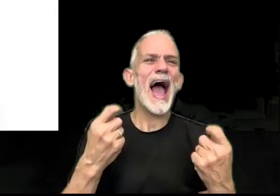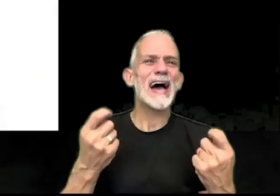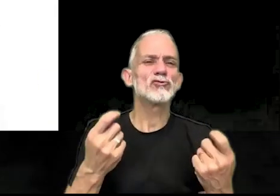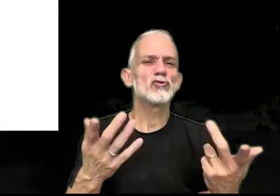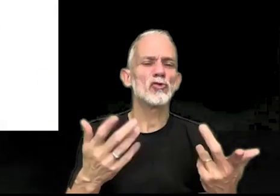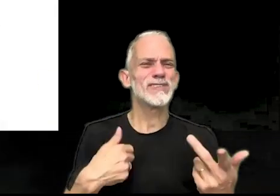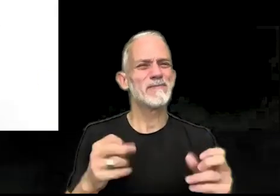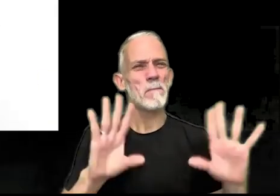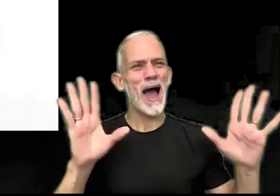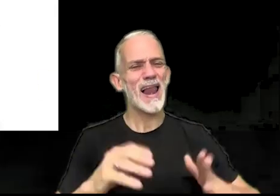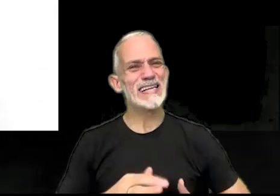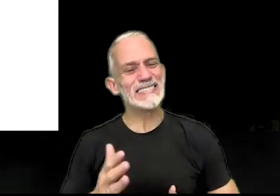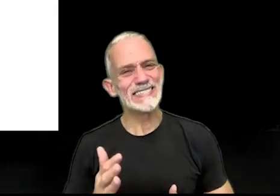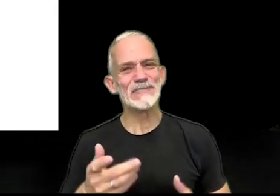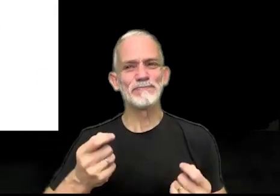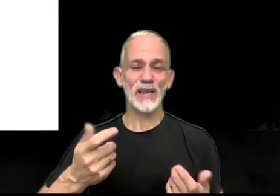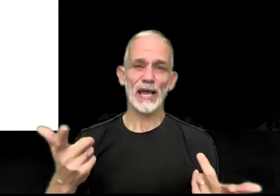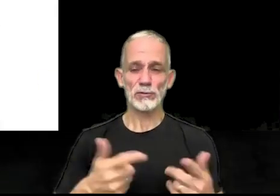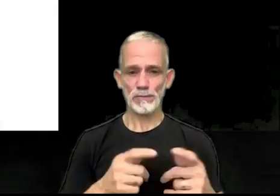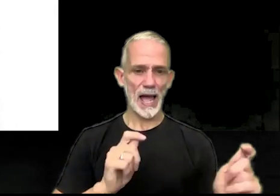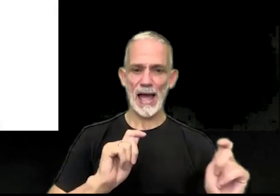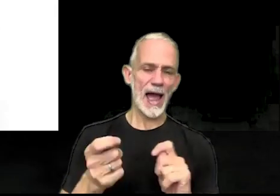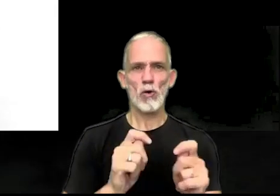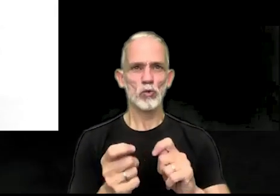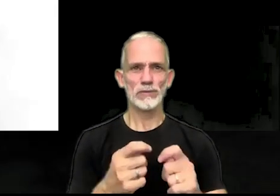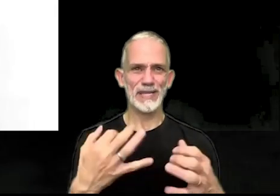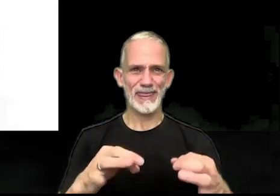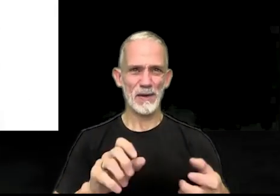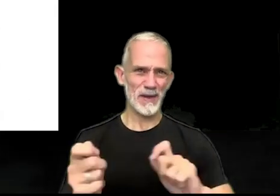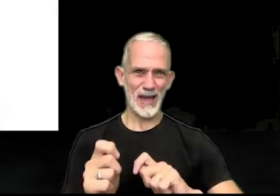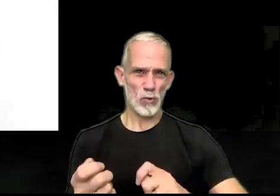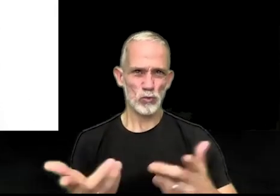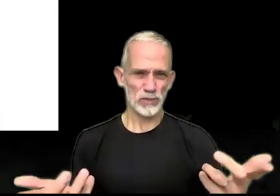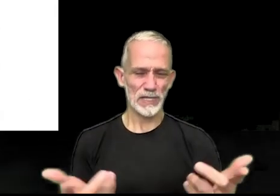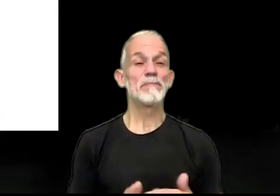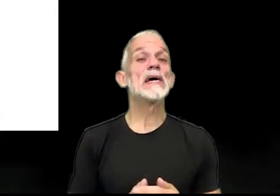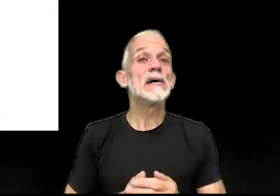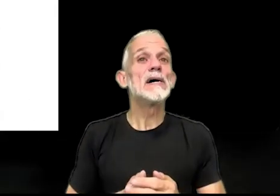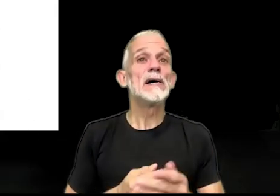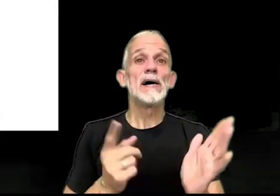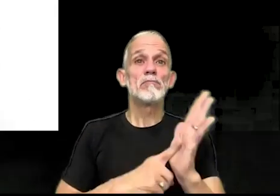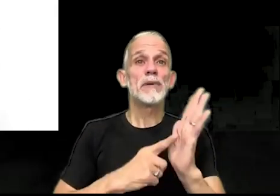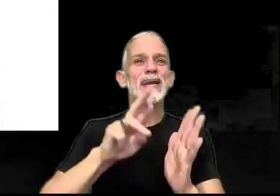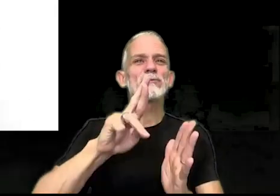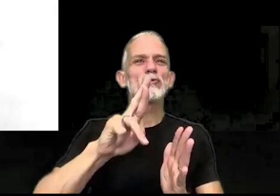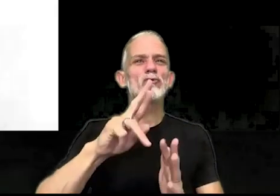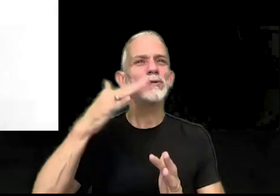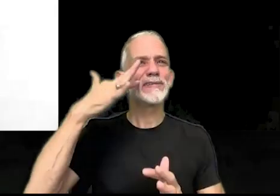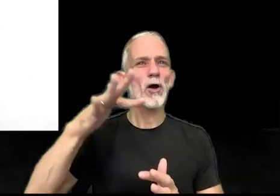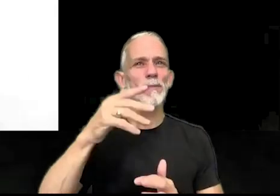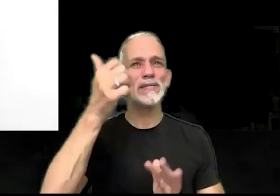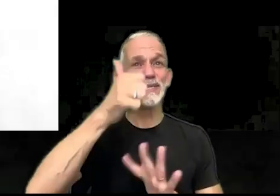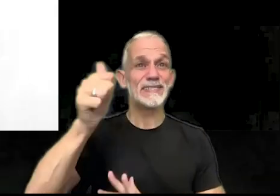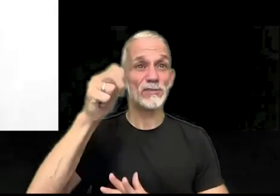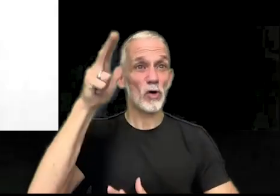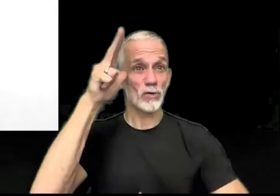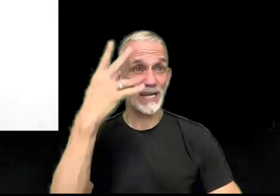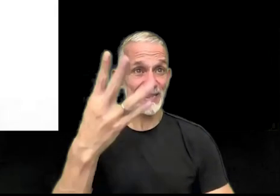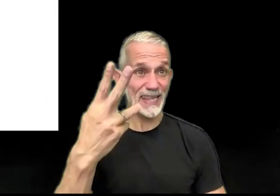son improcedentes y esto genera un ajuste? Y acá la resolución